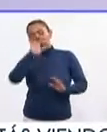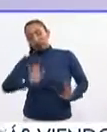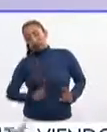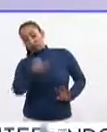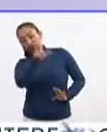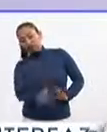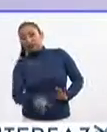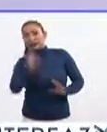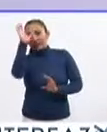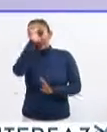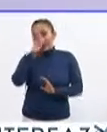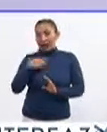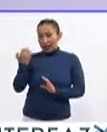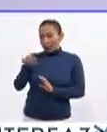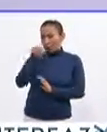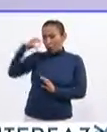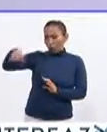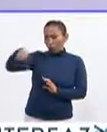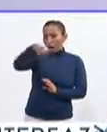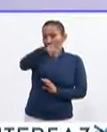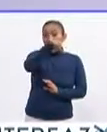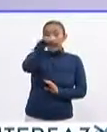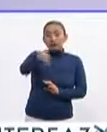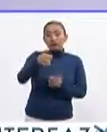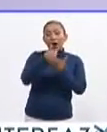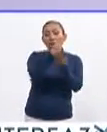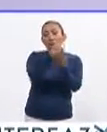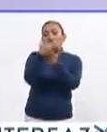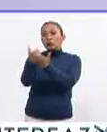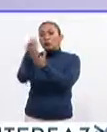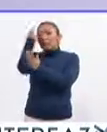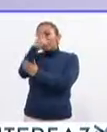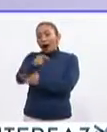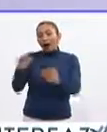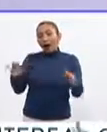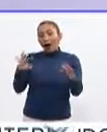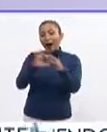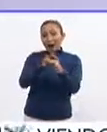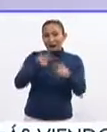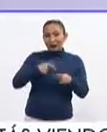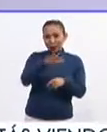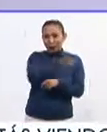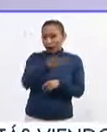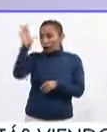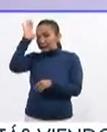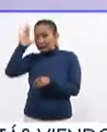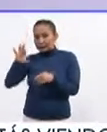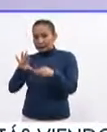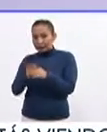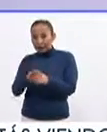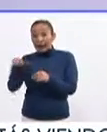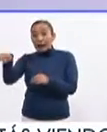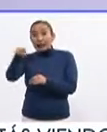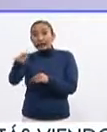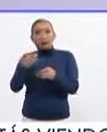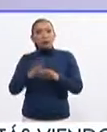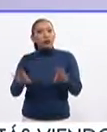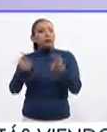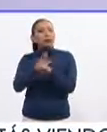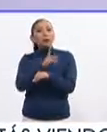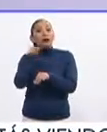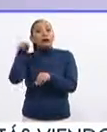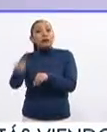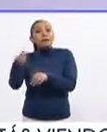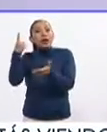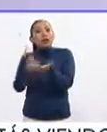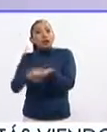científicos. Las instituciones educativas son mediaciones básicas para vincular a la sociedad con la ciencia. Son importantes porque es